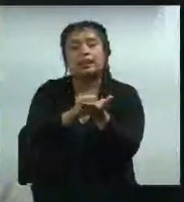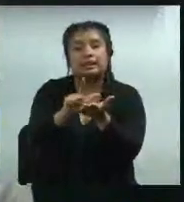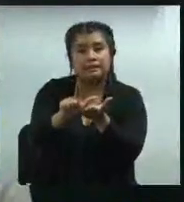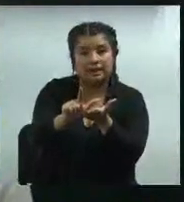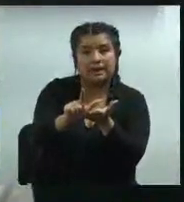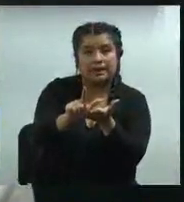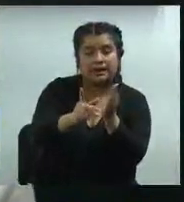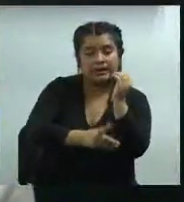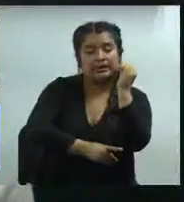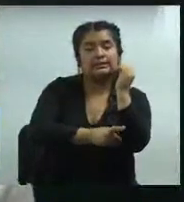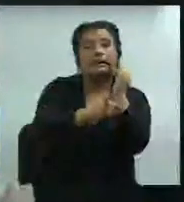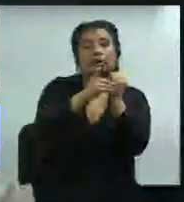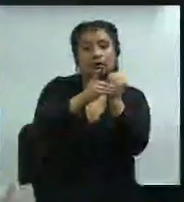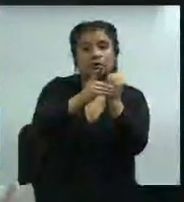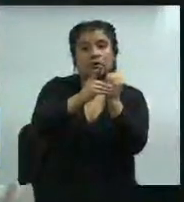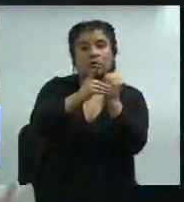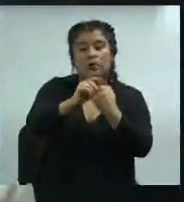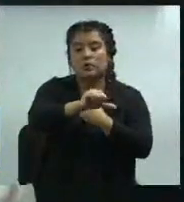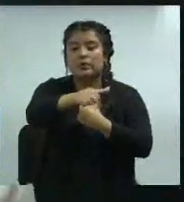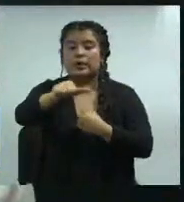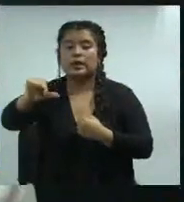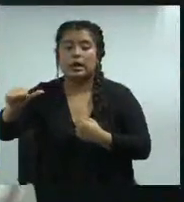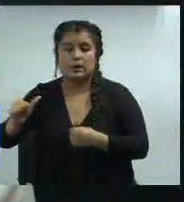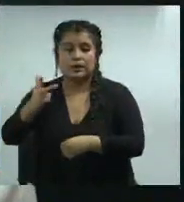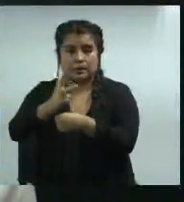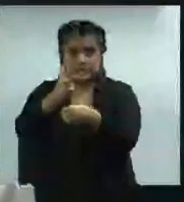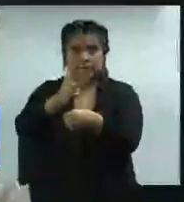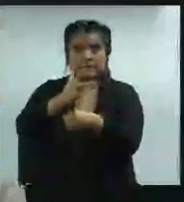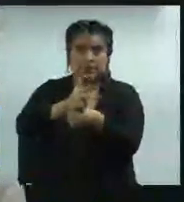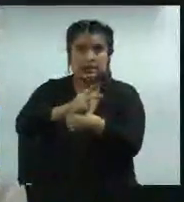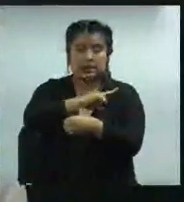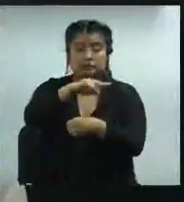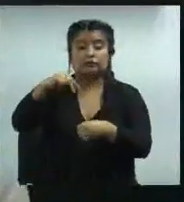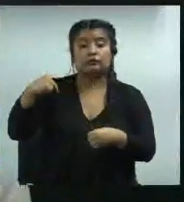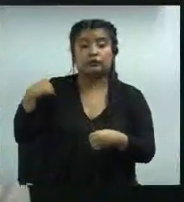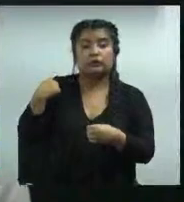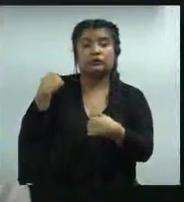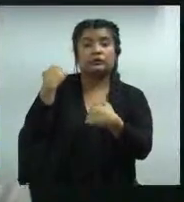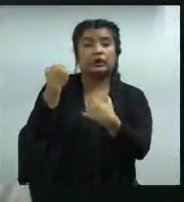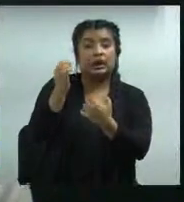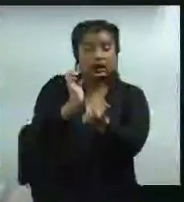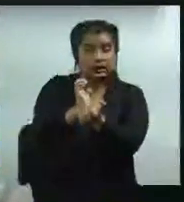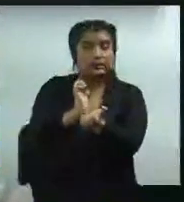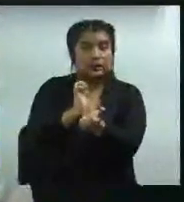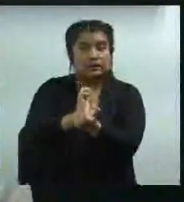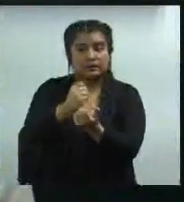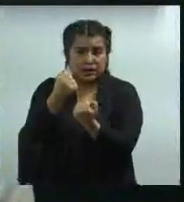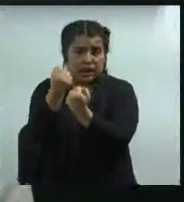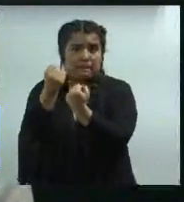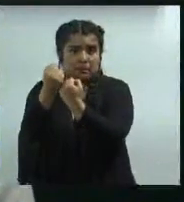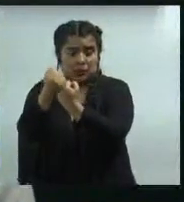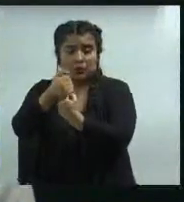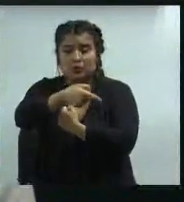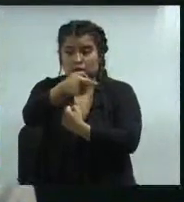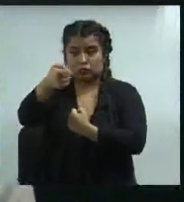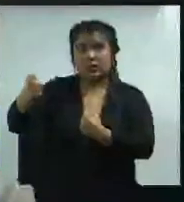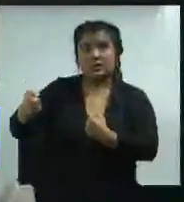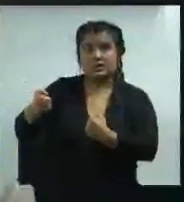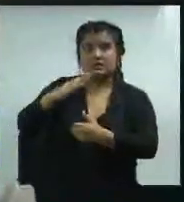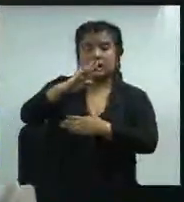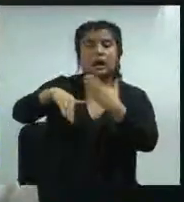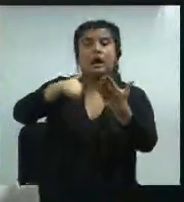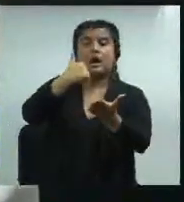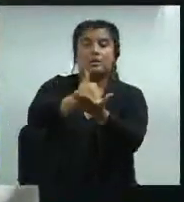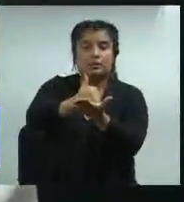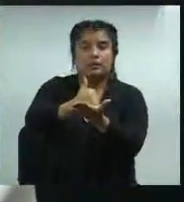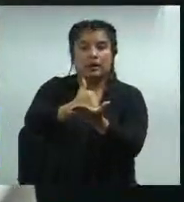Sostenible de los Recursos Hídricos del país, que esperamos que contar el apoyo de ustedes para que se apruebe,